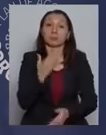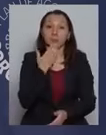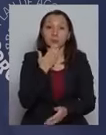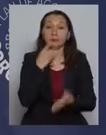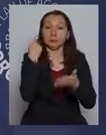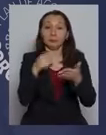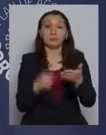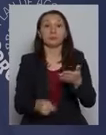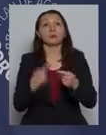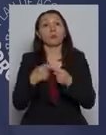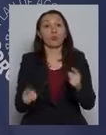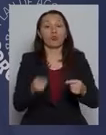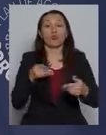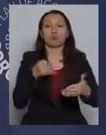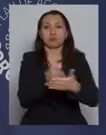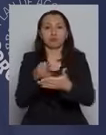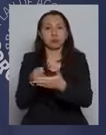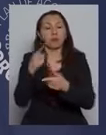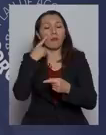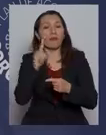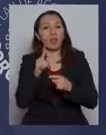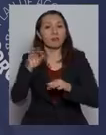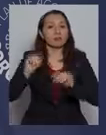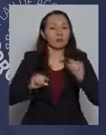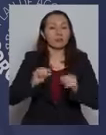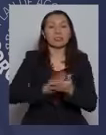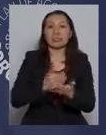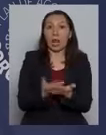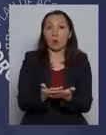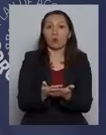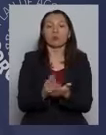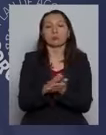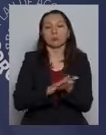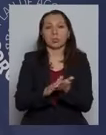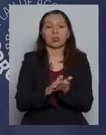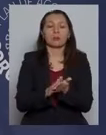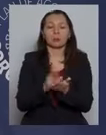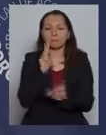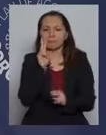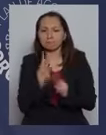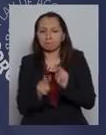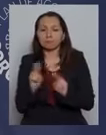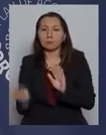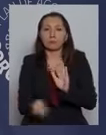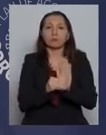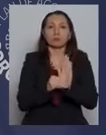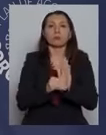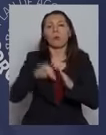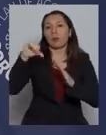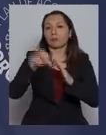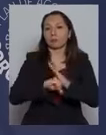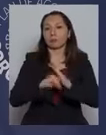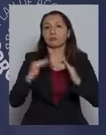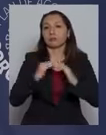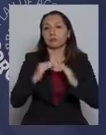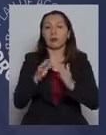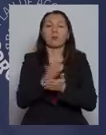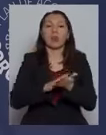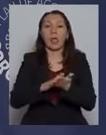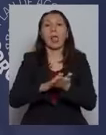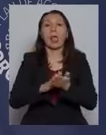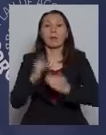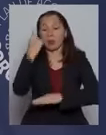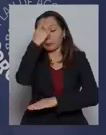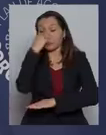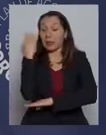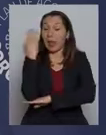se evalúan otras barreras y otras variables sanitarias. Es como así hemos implementado cuarentena, por ejemplo, en la isla de